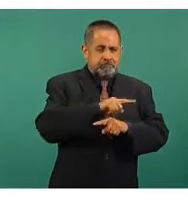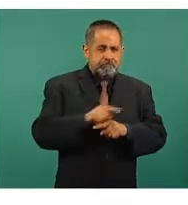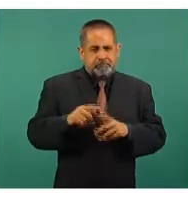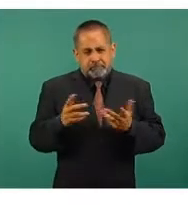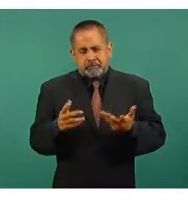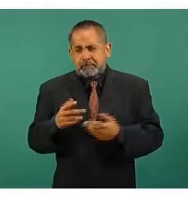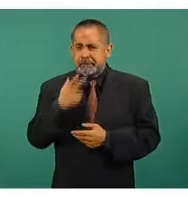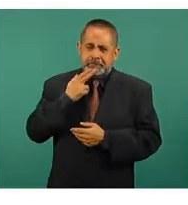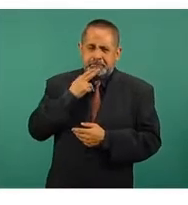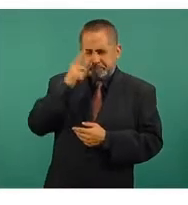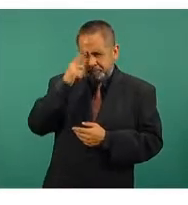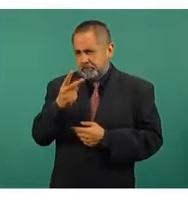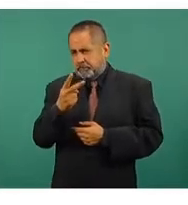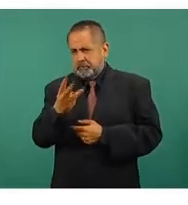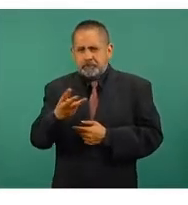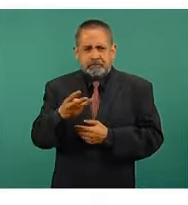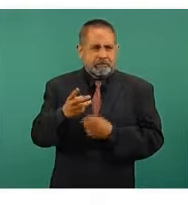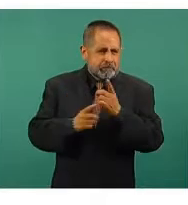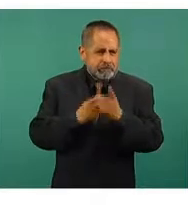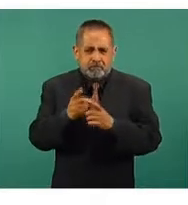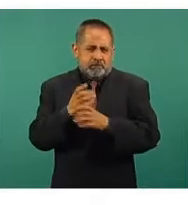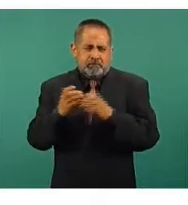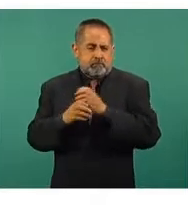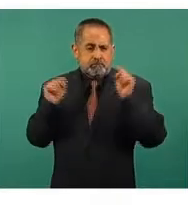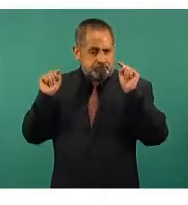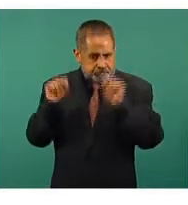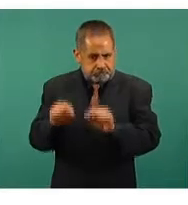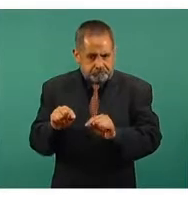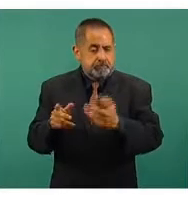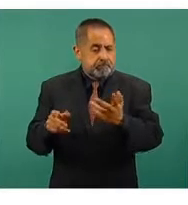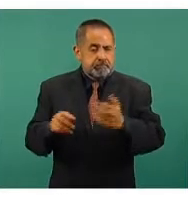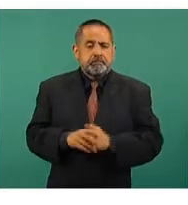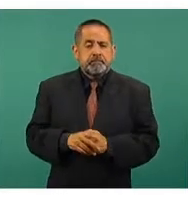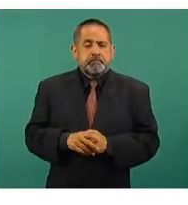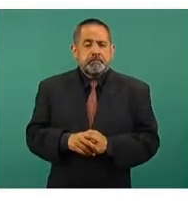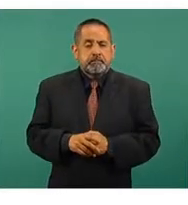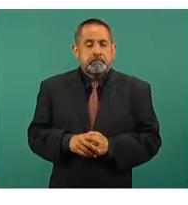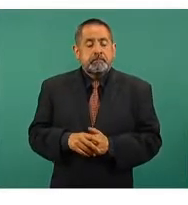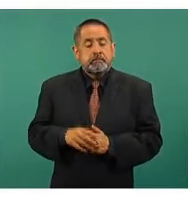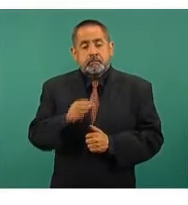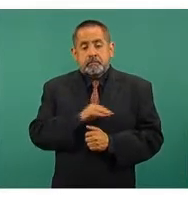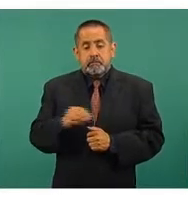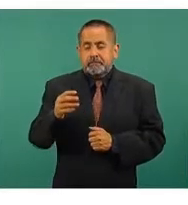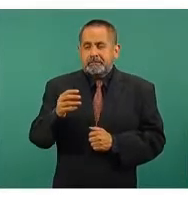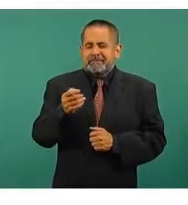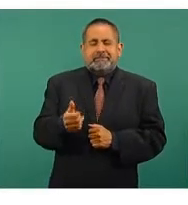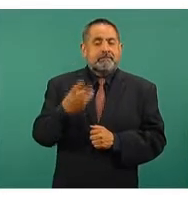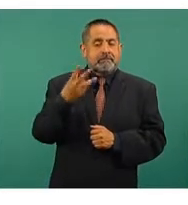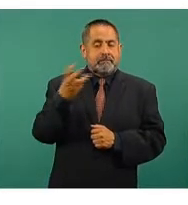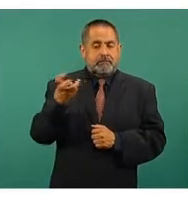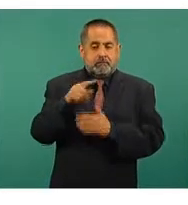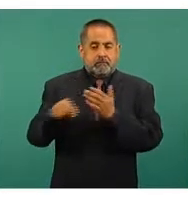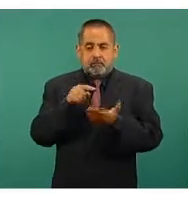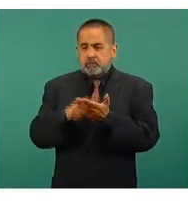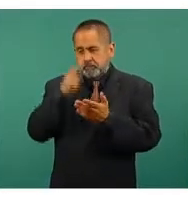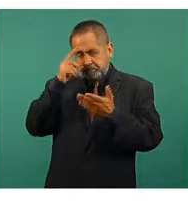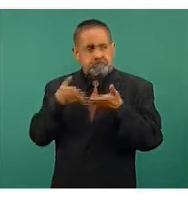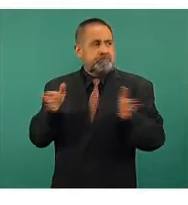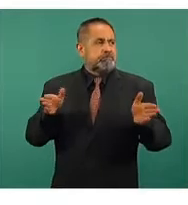3 funciones, digamos, en temas de deporte, casi 300 espacios públicos,